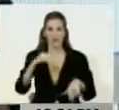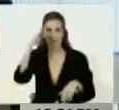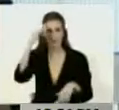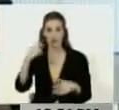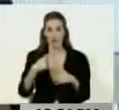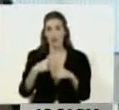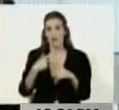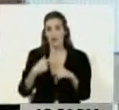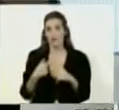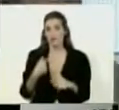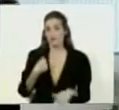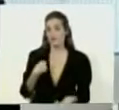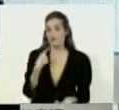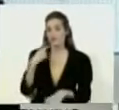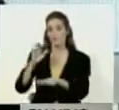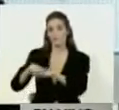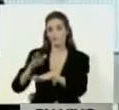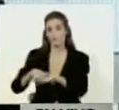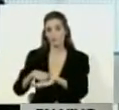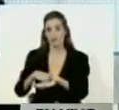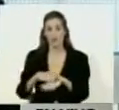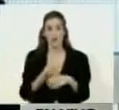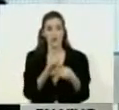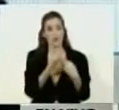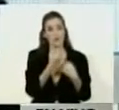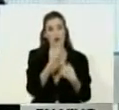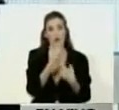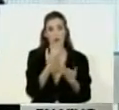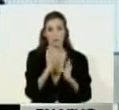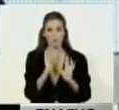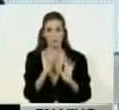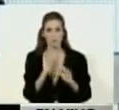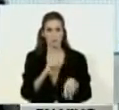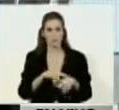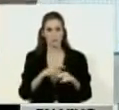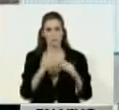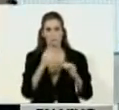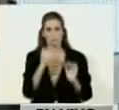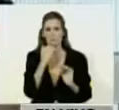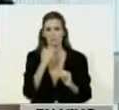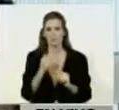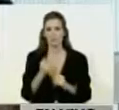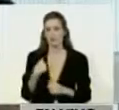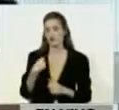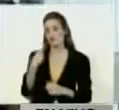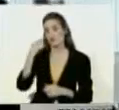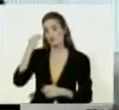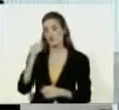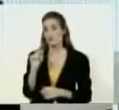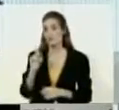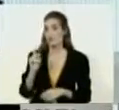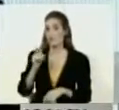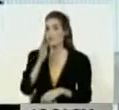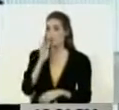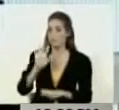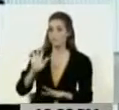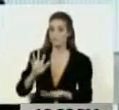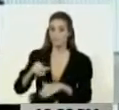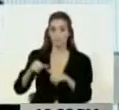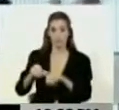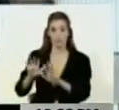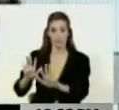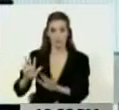entonces yo le digo, él lo comentó en algún momento, ¿no? Yo le digo que pienso que no es el momento para